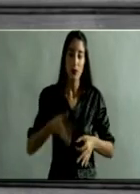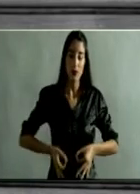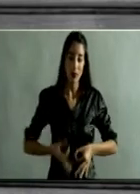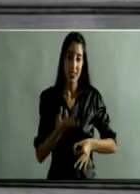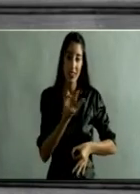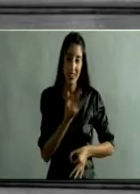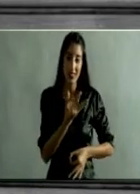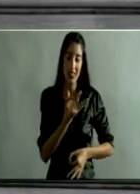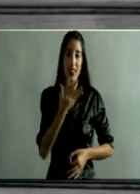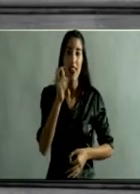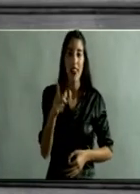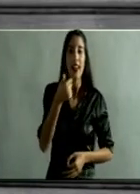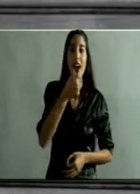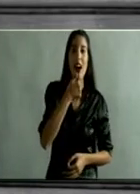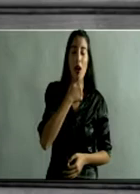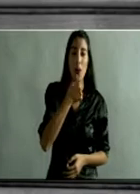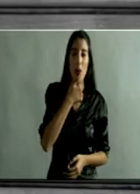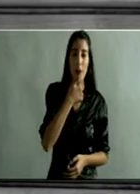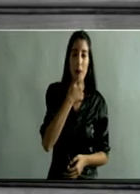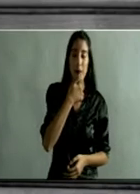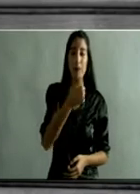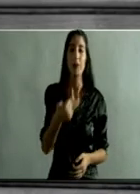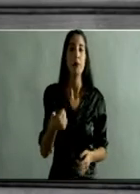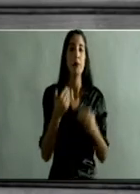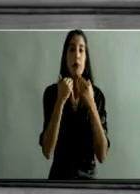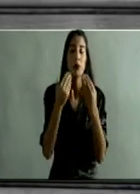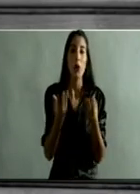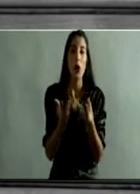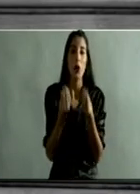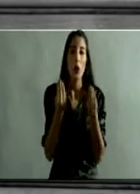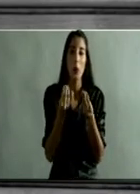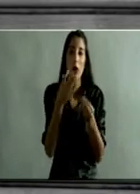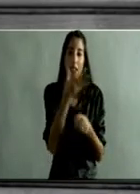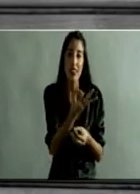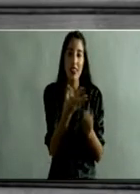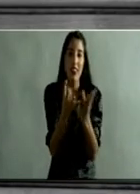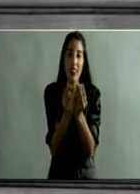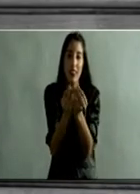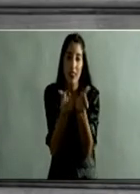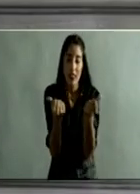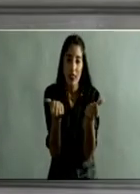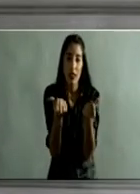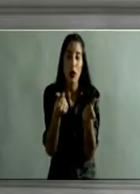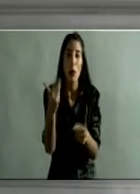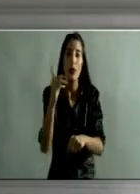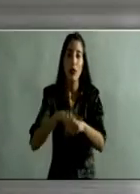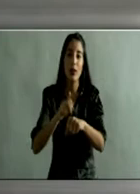Y que no sabían cómo se iba a disolver Y cuánto tiempo iba a tardar en disolverse